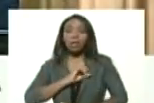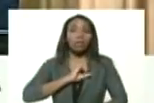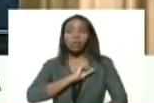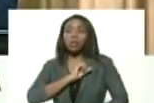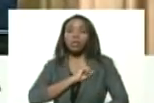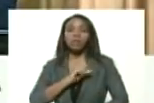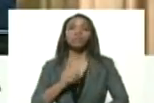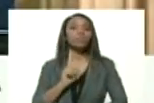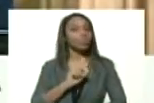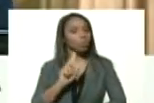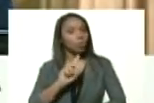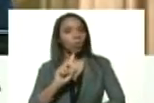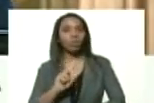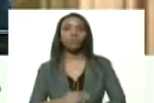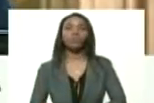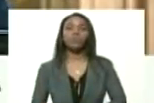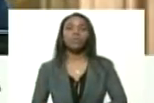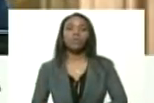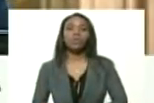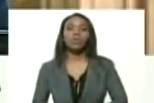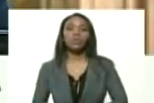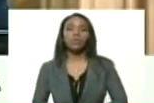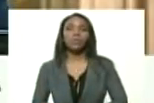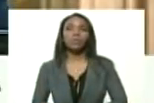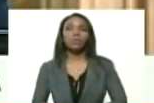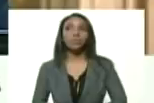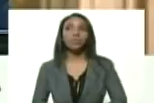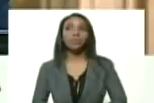llama nos pongamos hipocondríaco